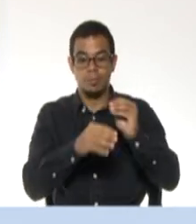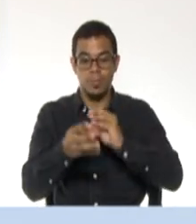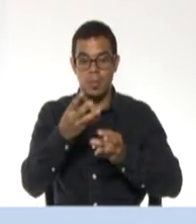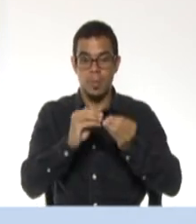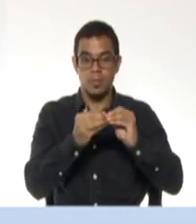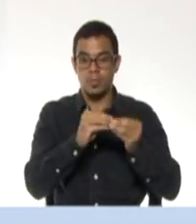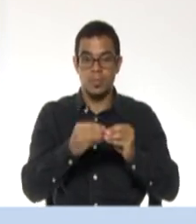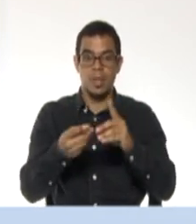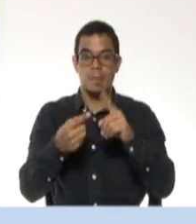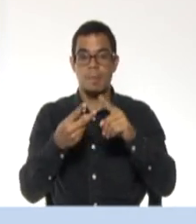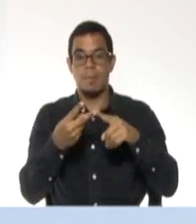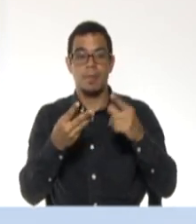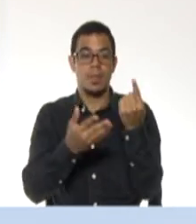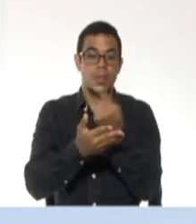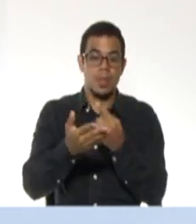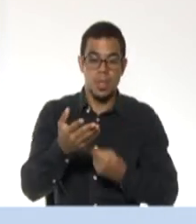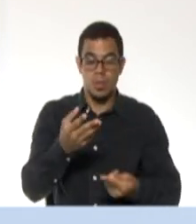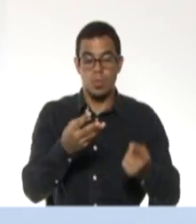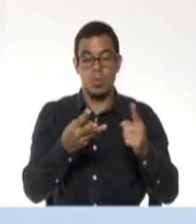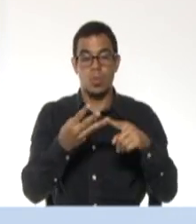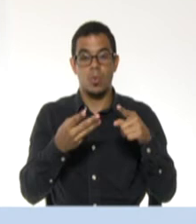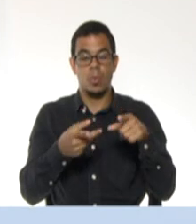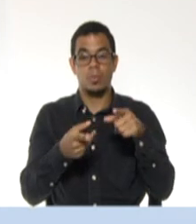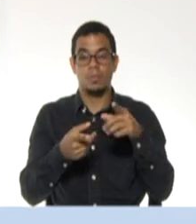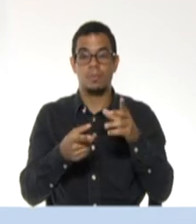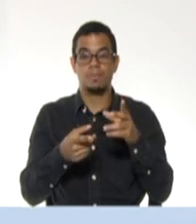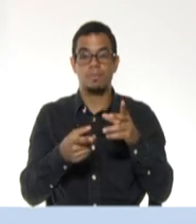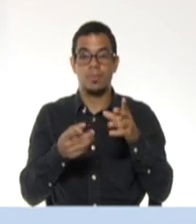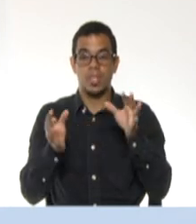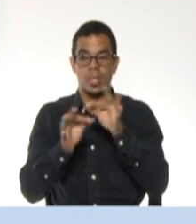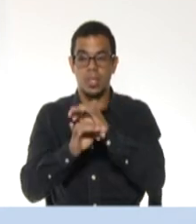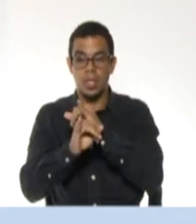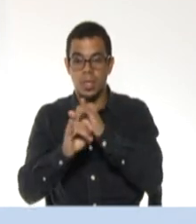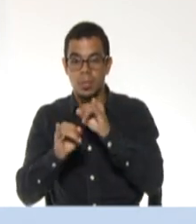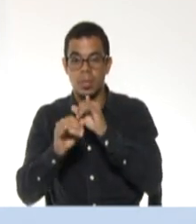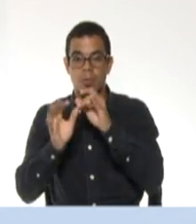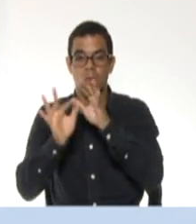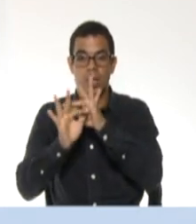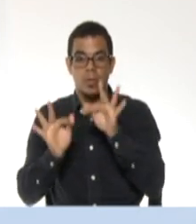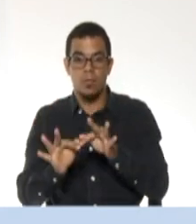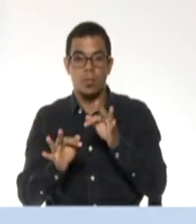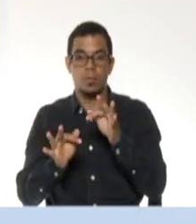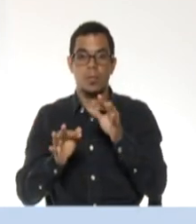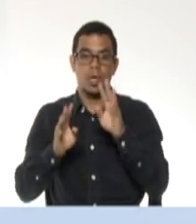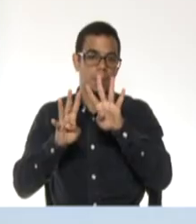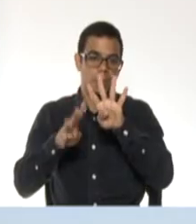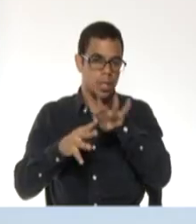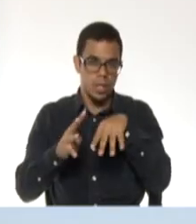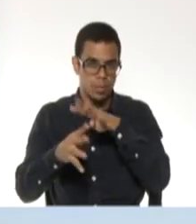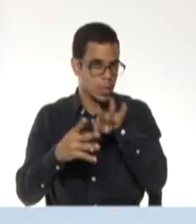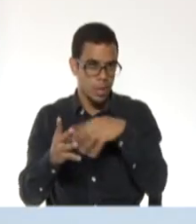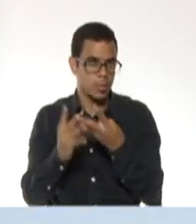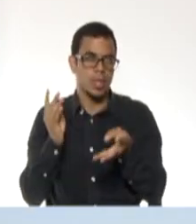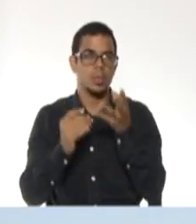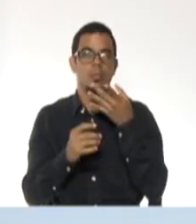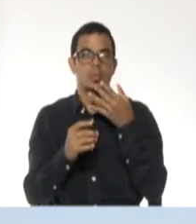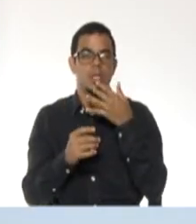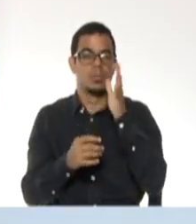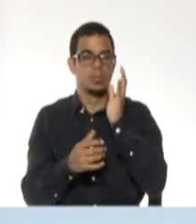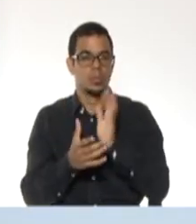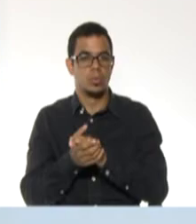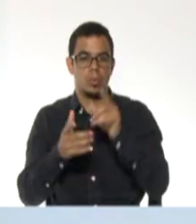materiales, dibujos, para que ellos puedan completar una figura determinada, porque también son actividades que a ellos les